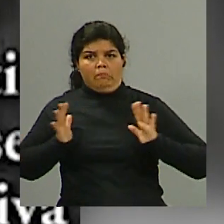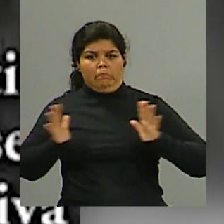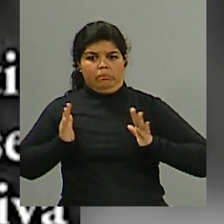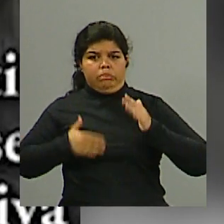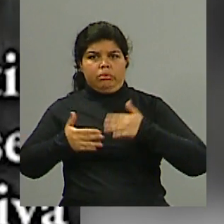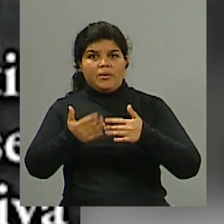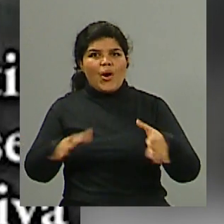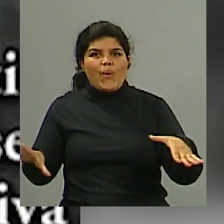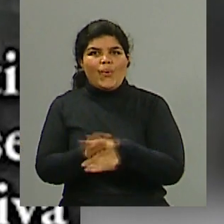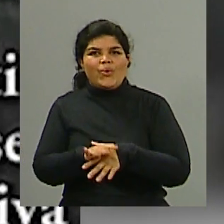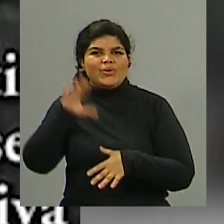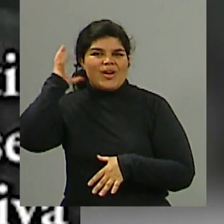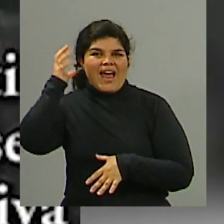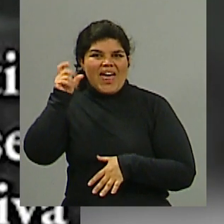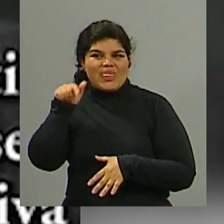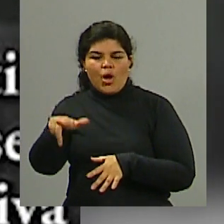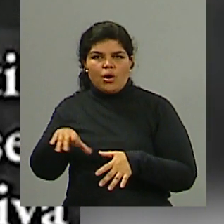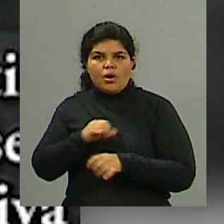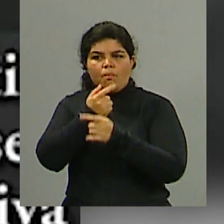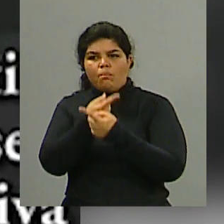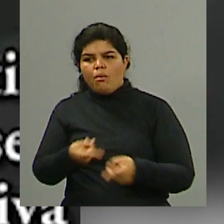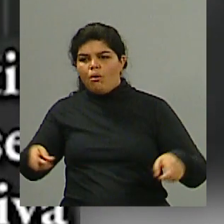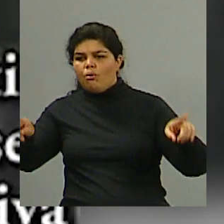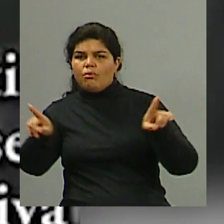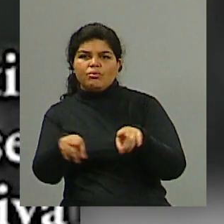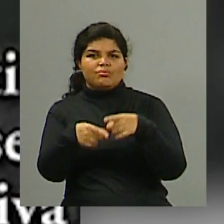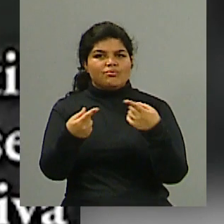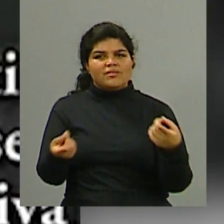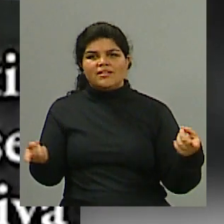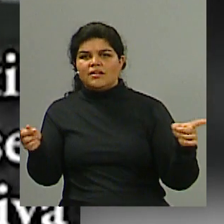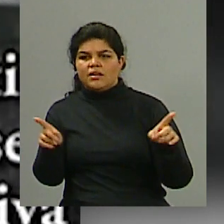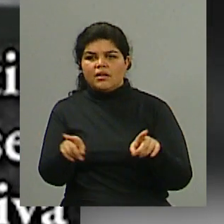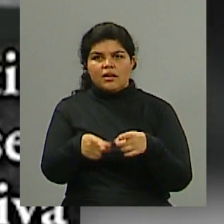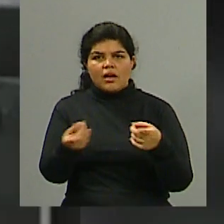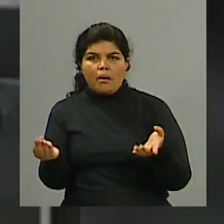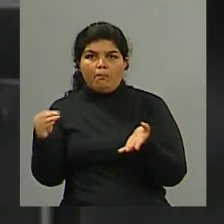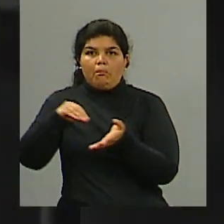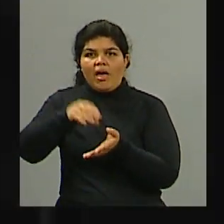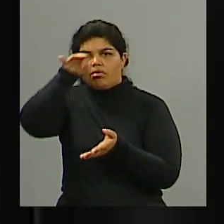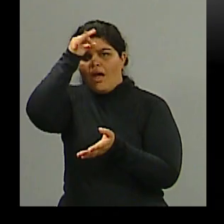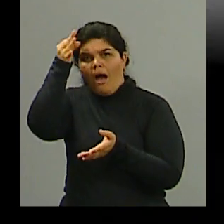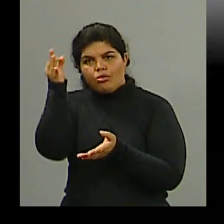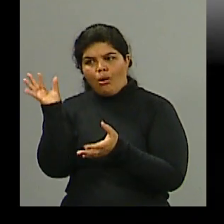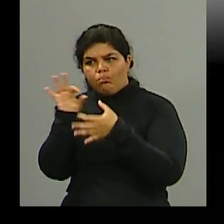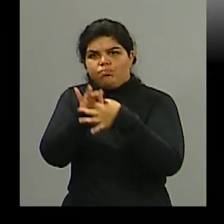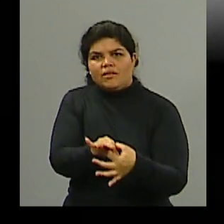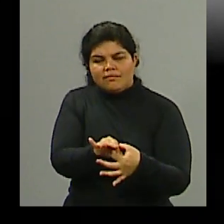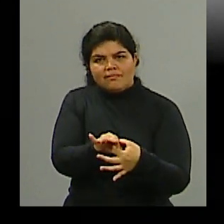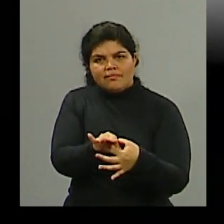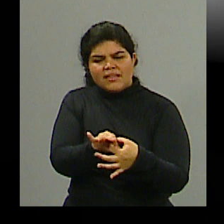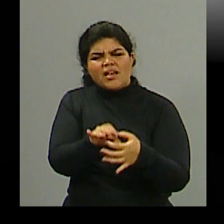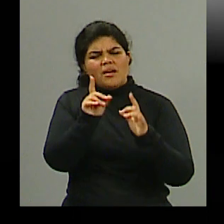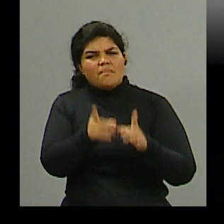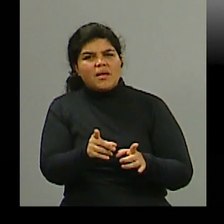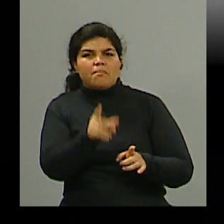estaba Sí. ahí primera, puso música, ellos se lanzaron a hacer ese radioteatro. Lo anunciaron, pero muchos no se